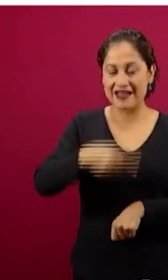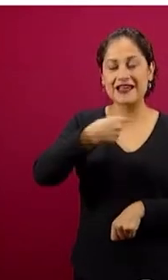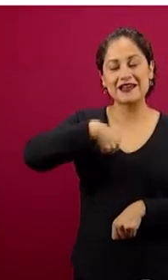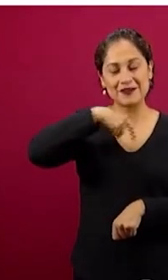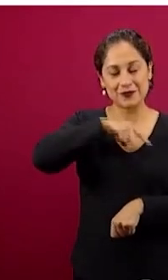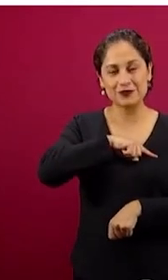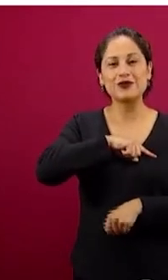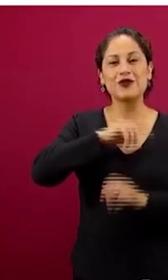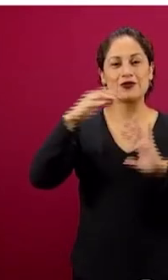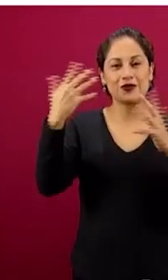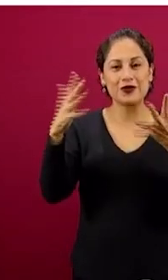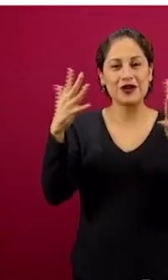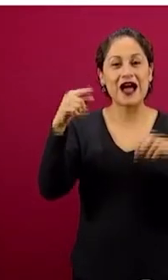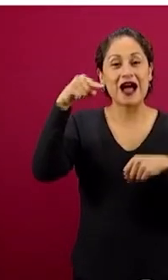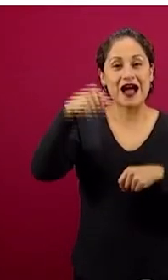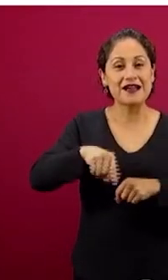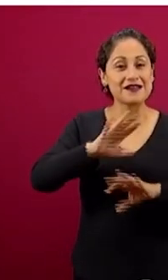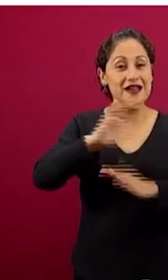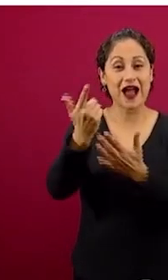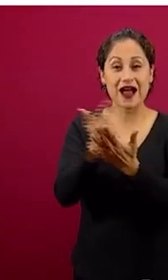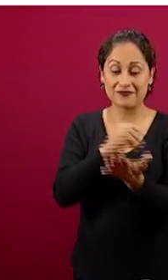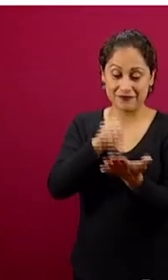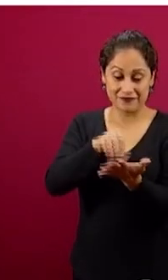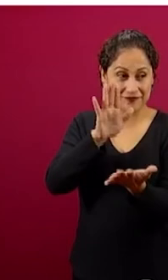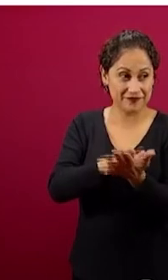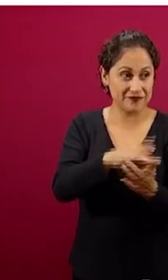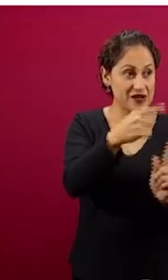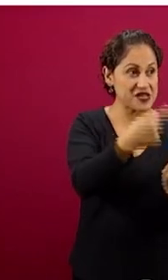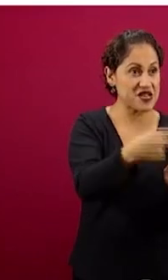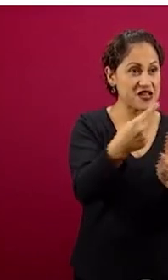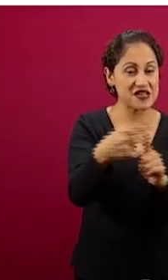de identificarlos y en también poco tiempo vamos